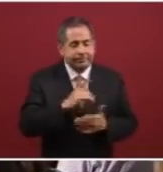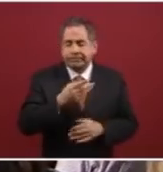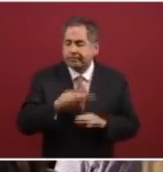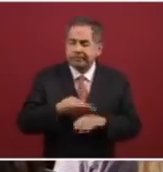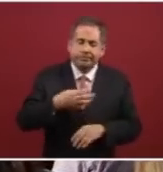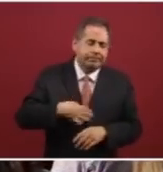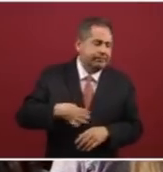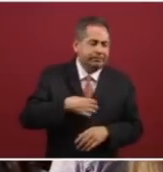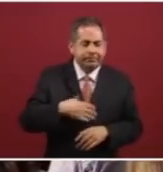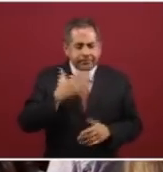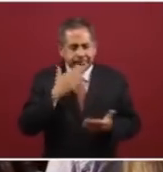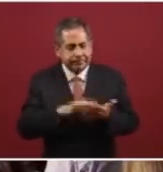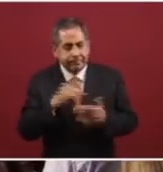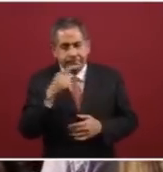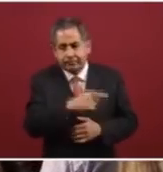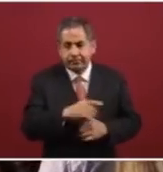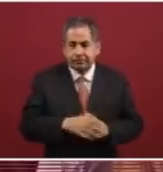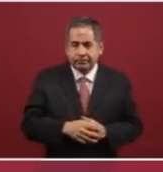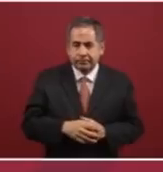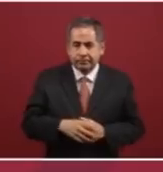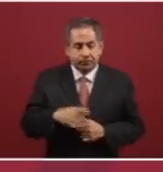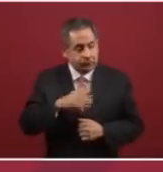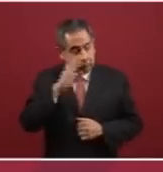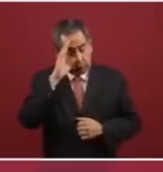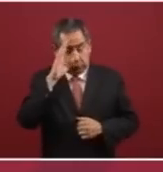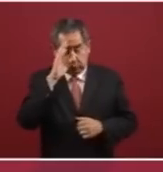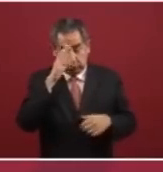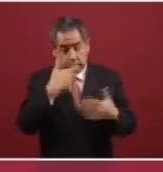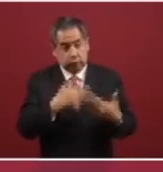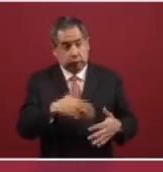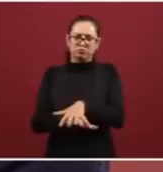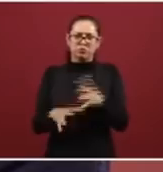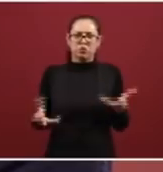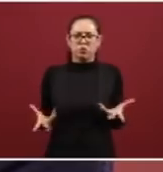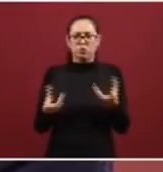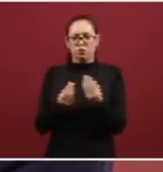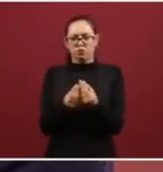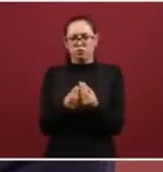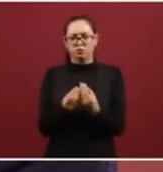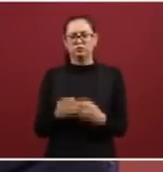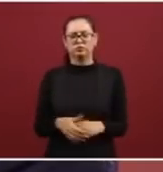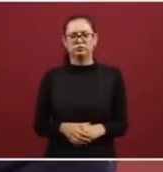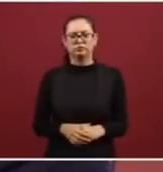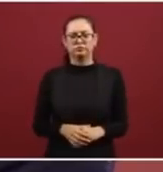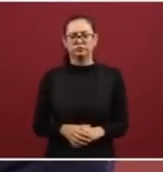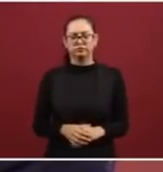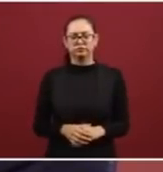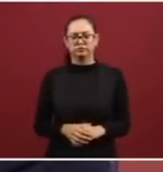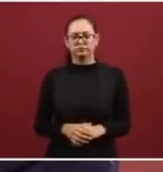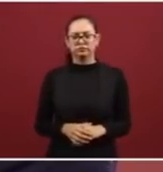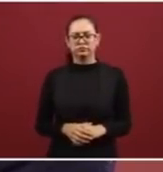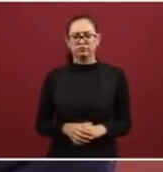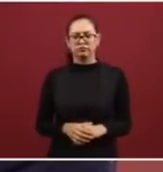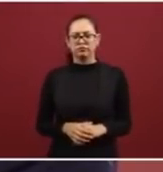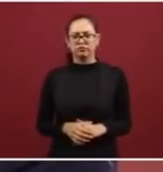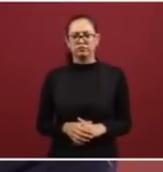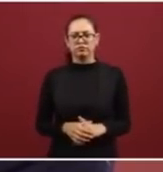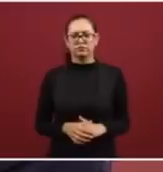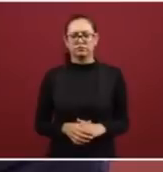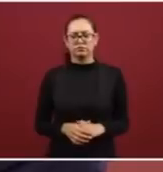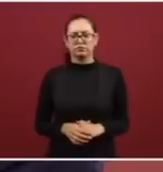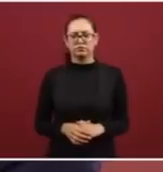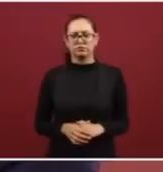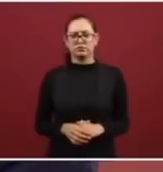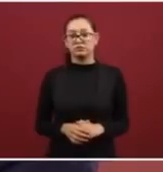podrán seguir trabajando porque así lo establece el convenio suscrito a lo mejor eso una falta